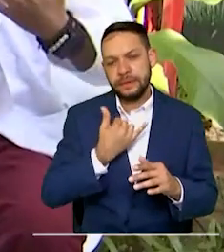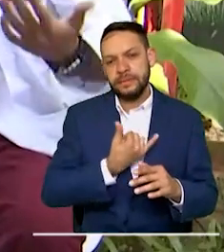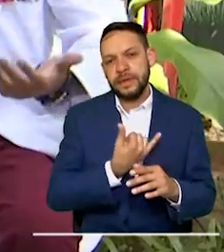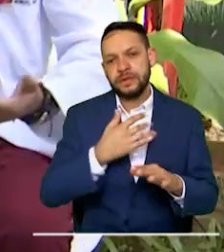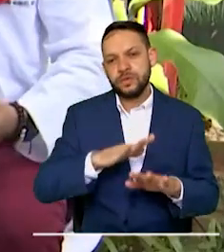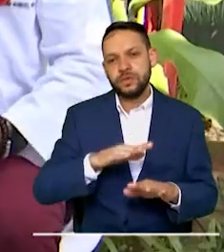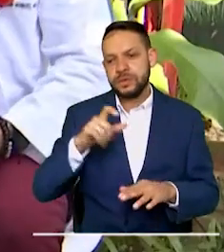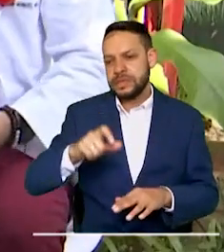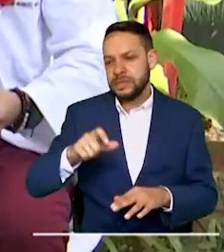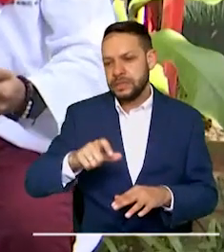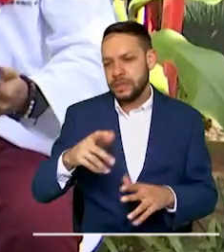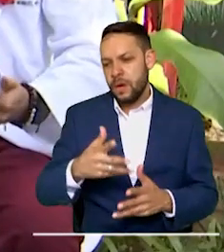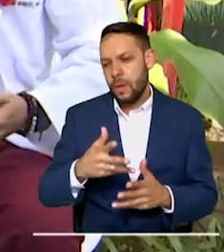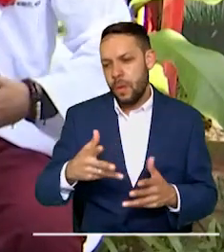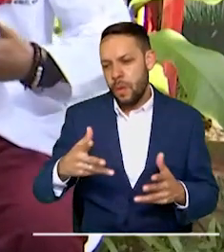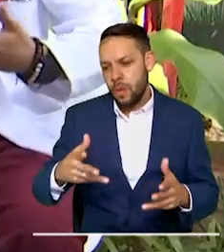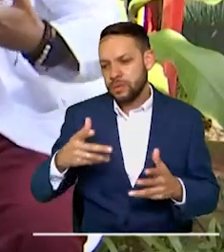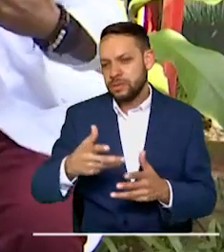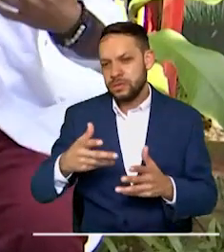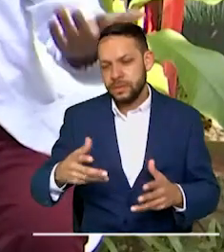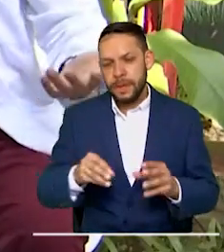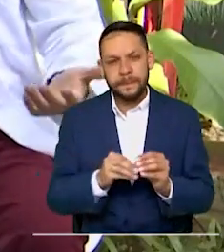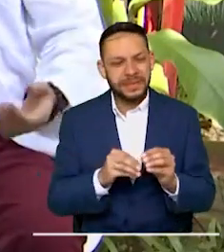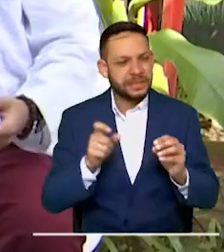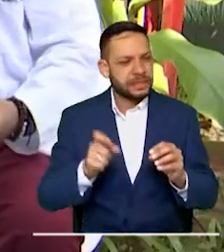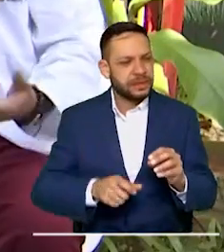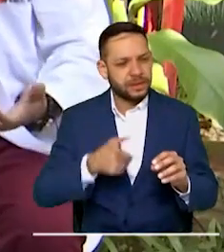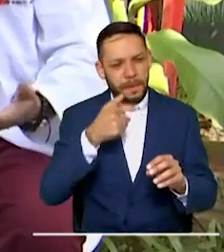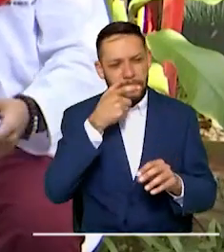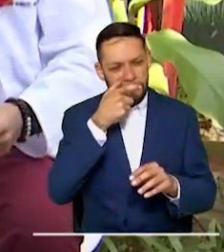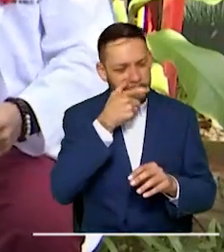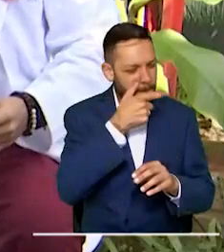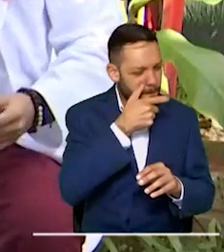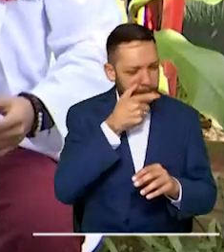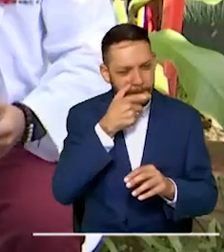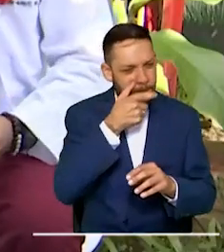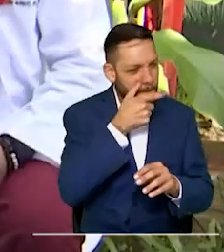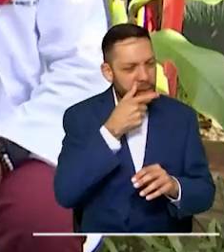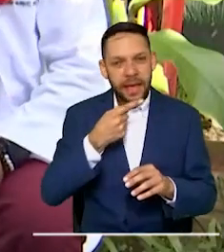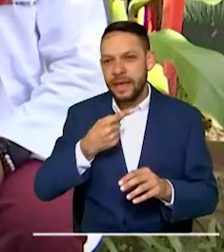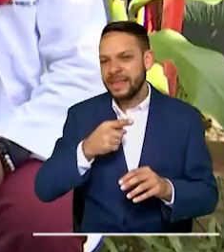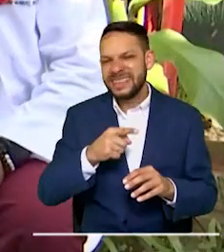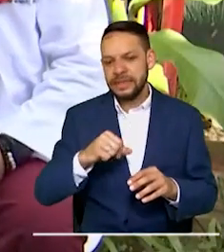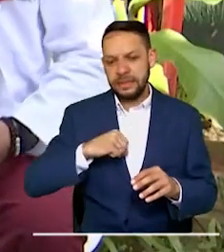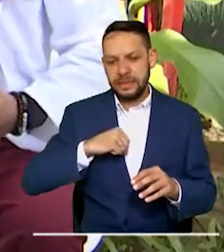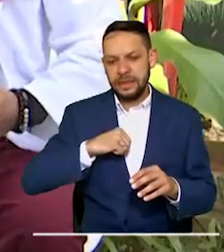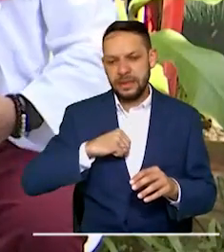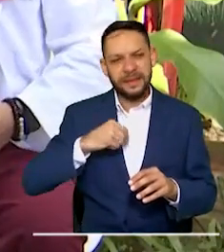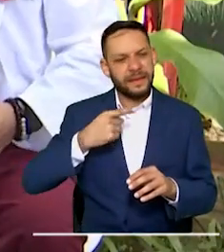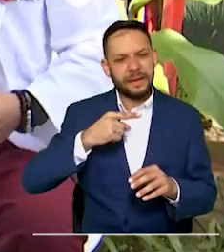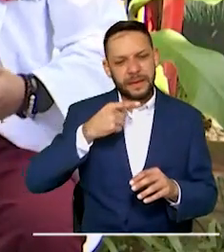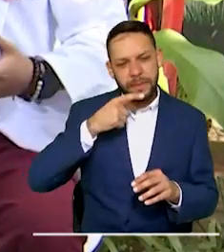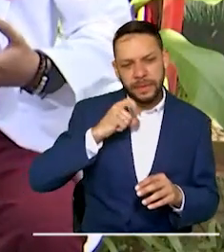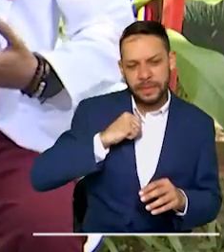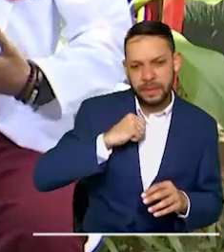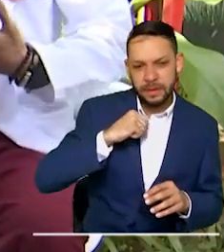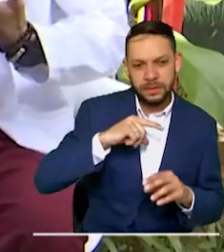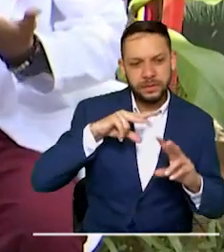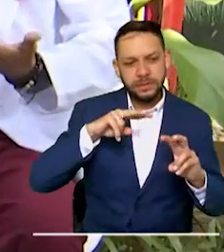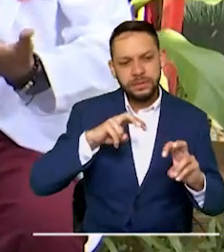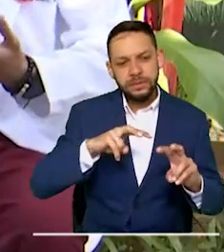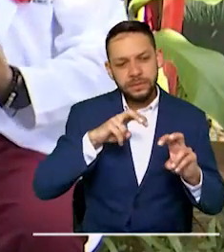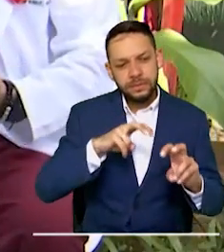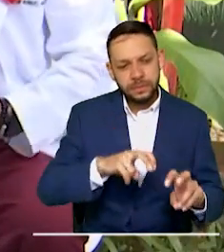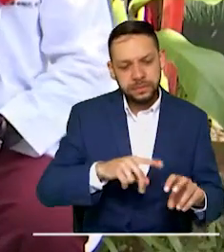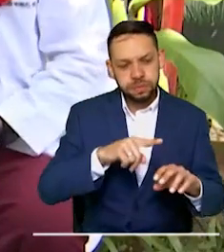como médicos tenemos para poder observar realmente qué se tiene. Pero más que eso, no es un tema de observar